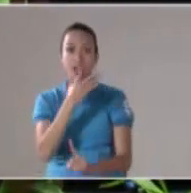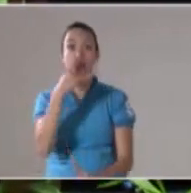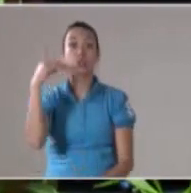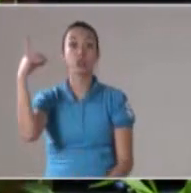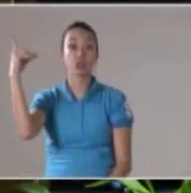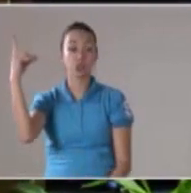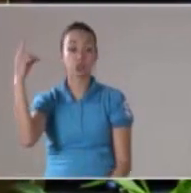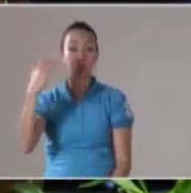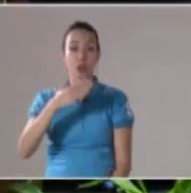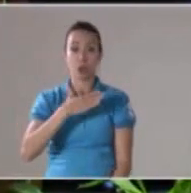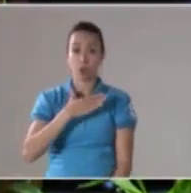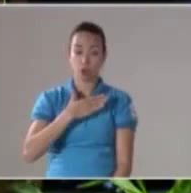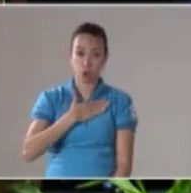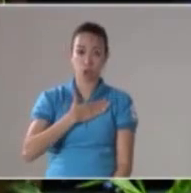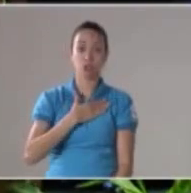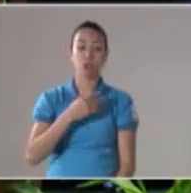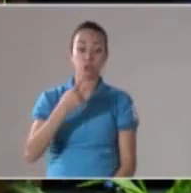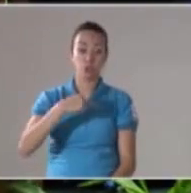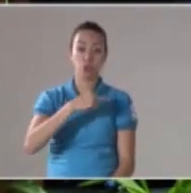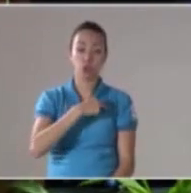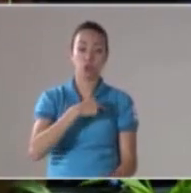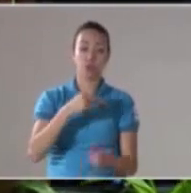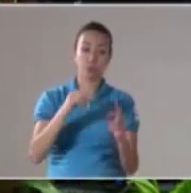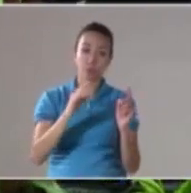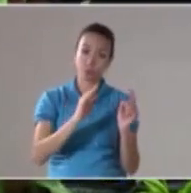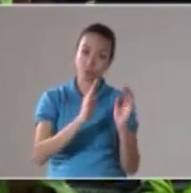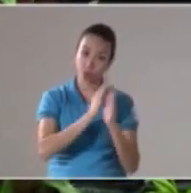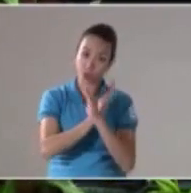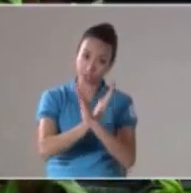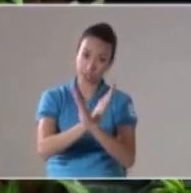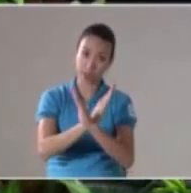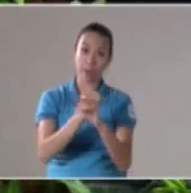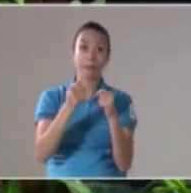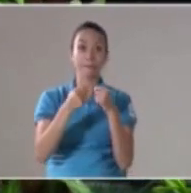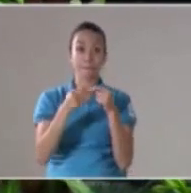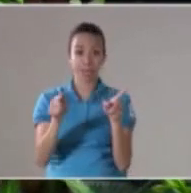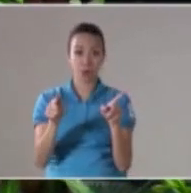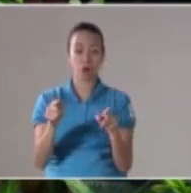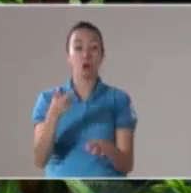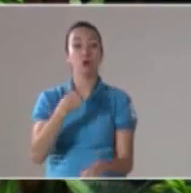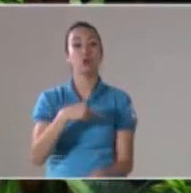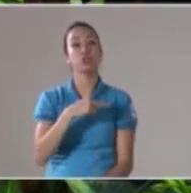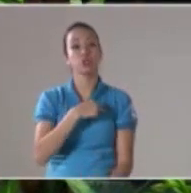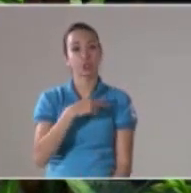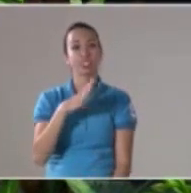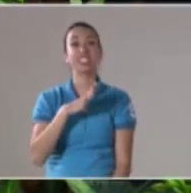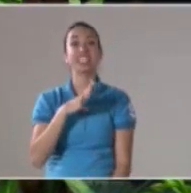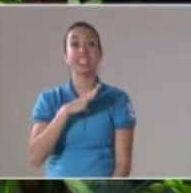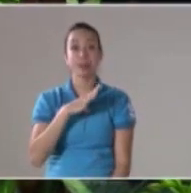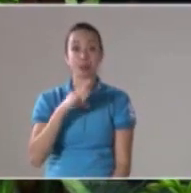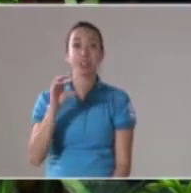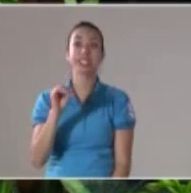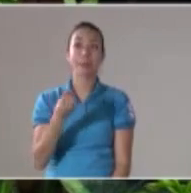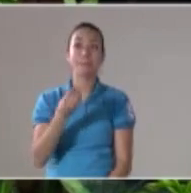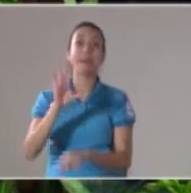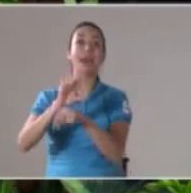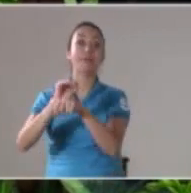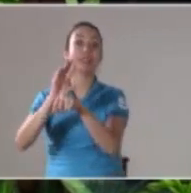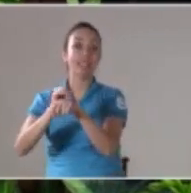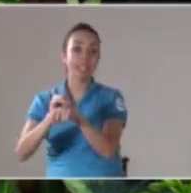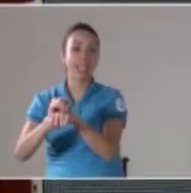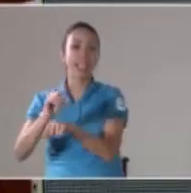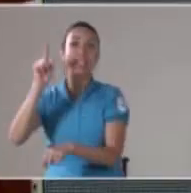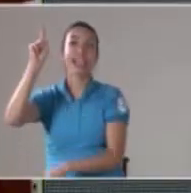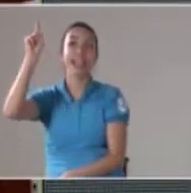que dejarnos guiar. Muchos de nosotros muchas veces no nos dejamos guiar. Entonces de eso es de lo que hemos